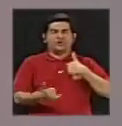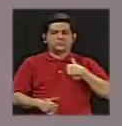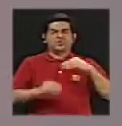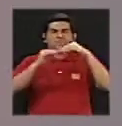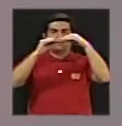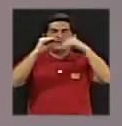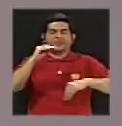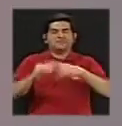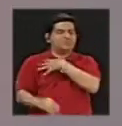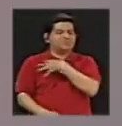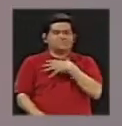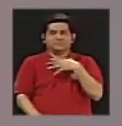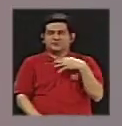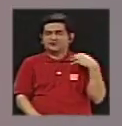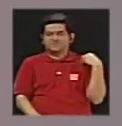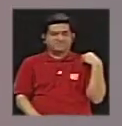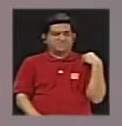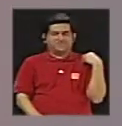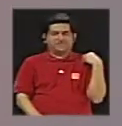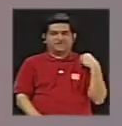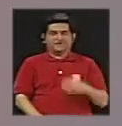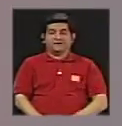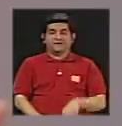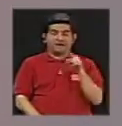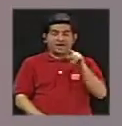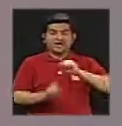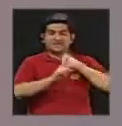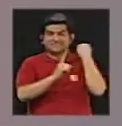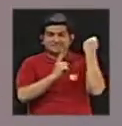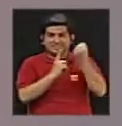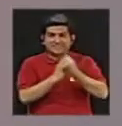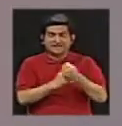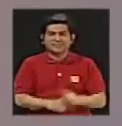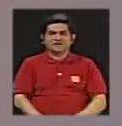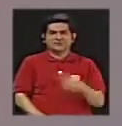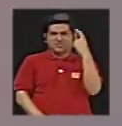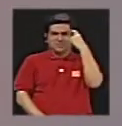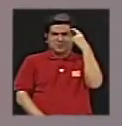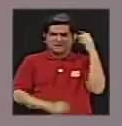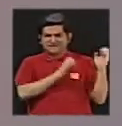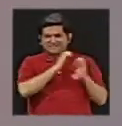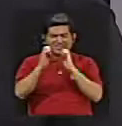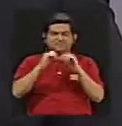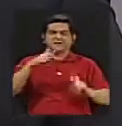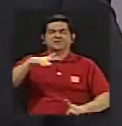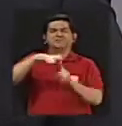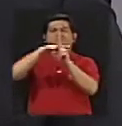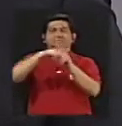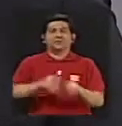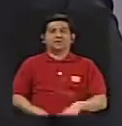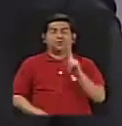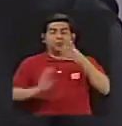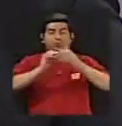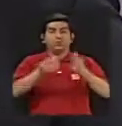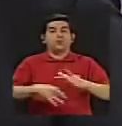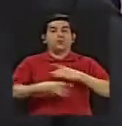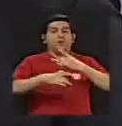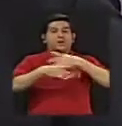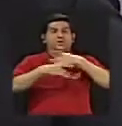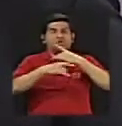me disgusta. También uno puede tener en cuenta ese pensamiento estratégico, ¿verdad? Claro, y es que además había un dato interesante,